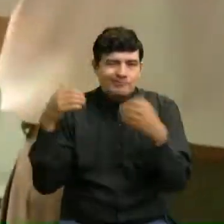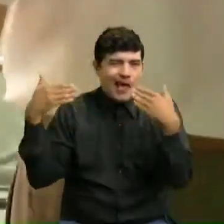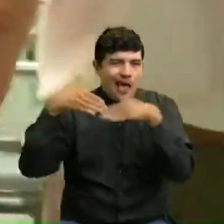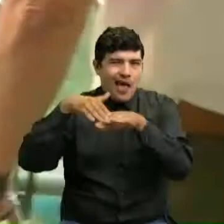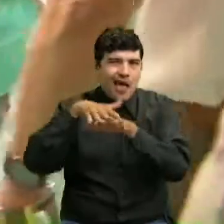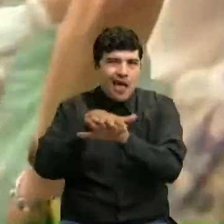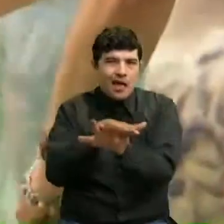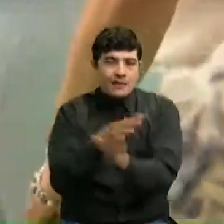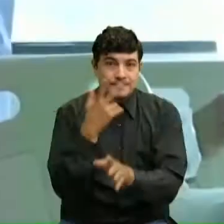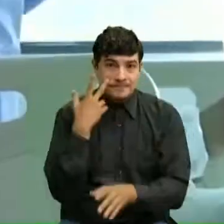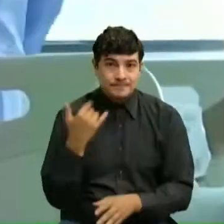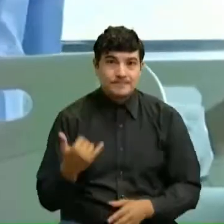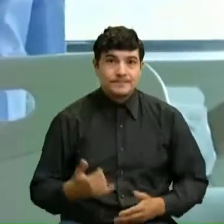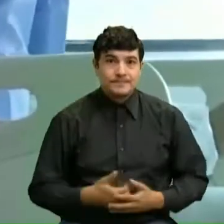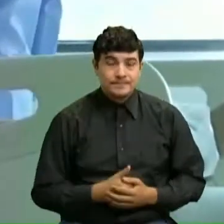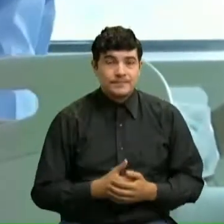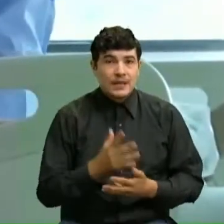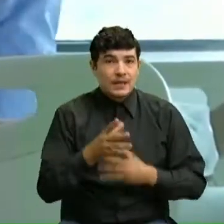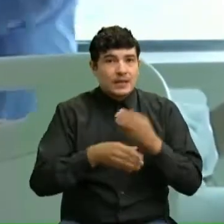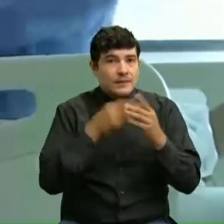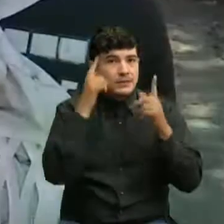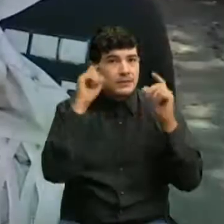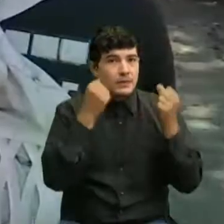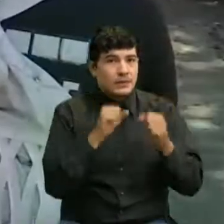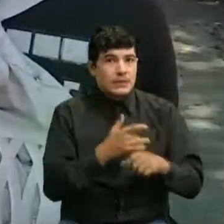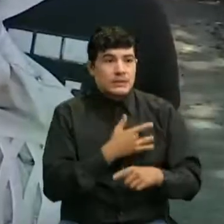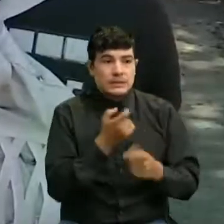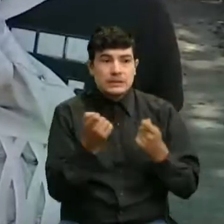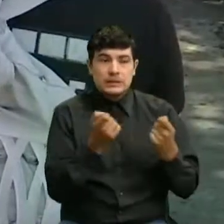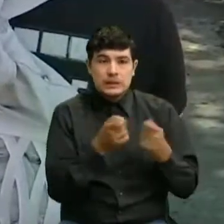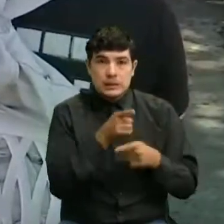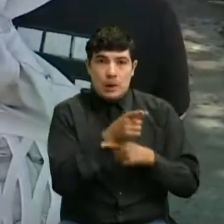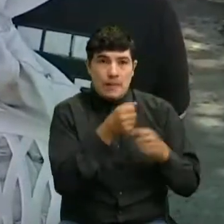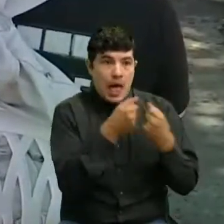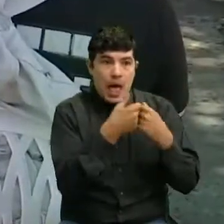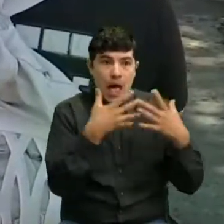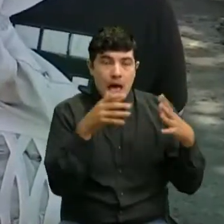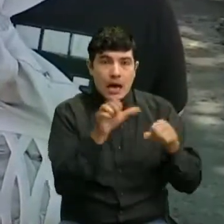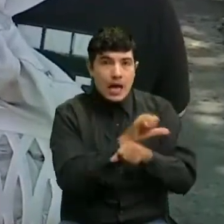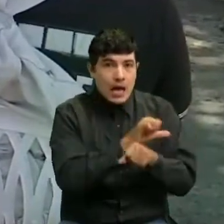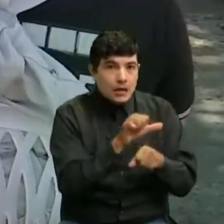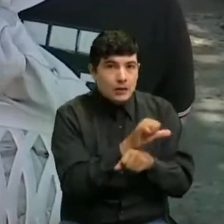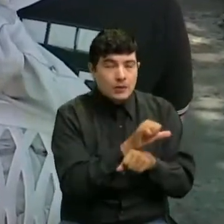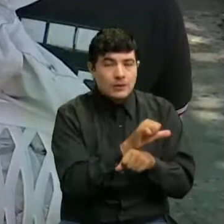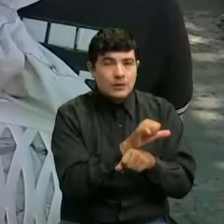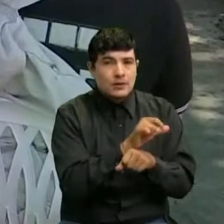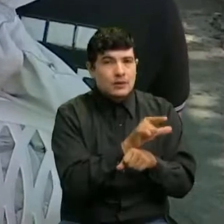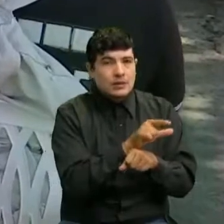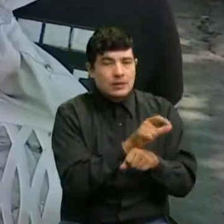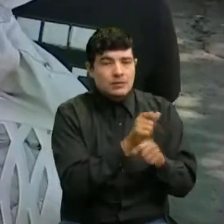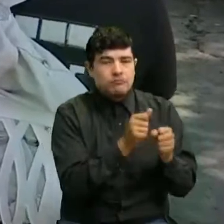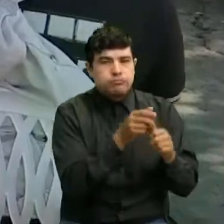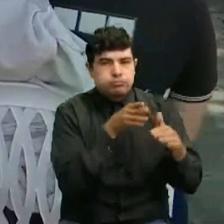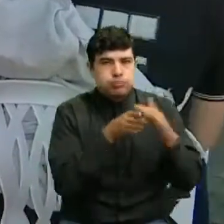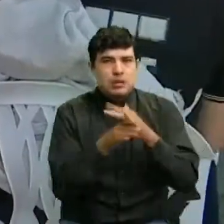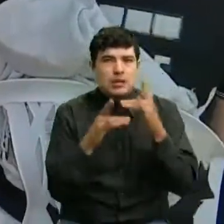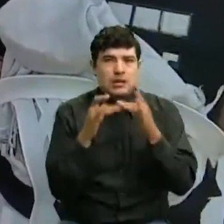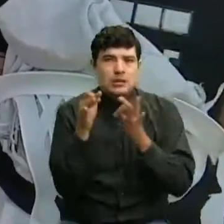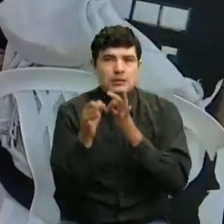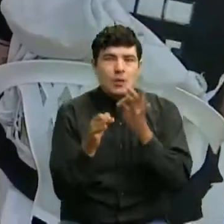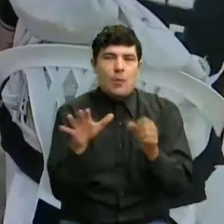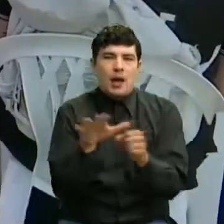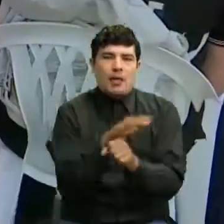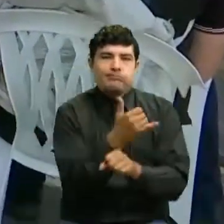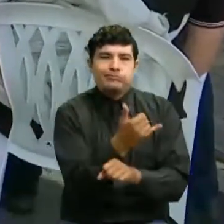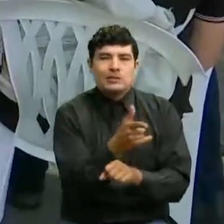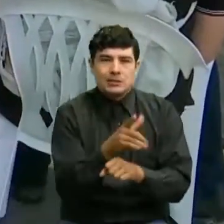y la ocupación del nivel de camas UCI. Por favor, ténganlo muy en cuenta. Ahí ustedes escuchan a